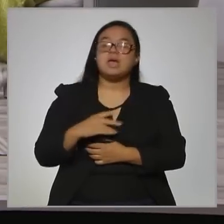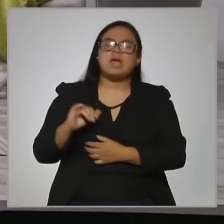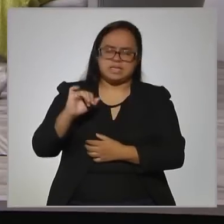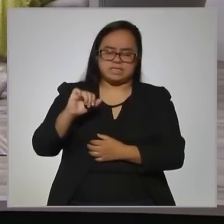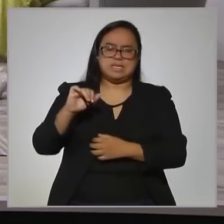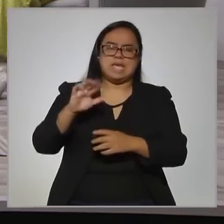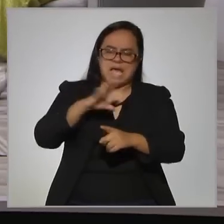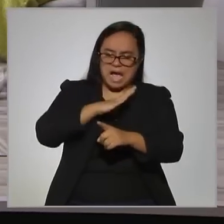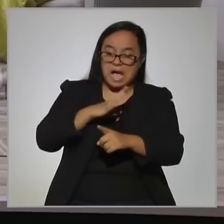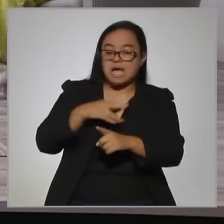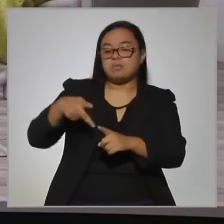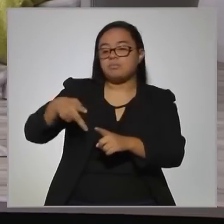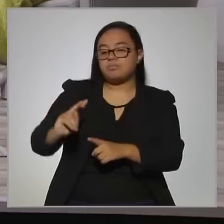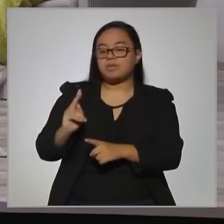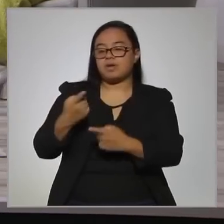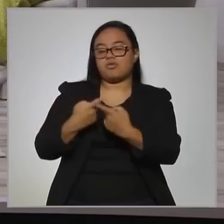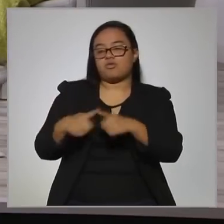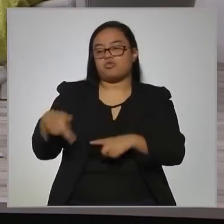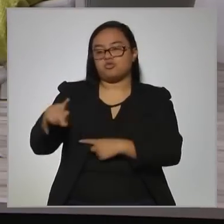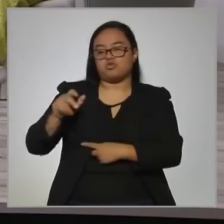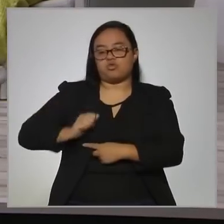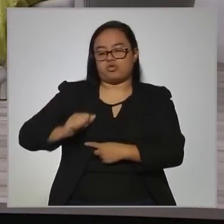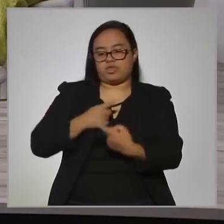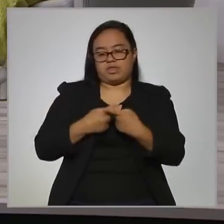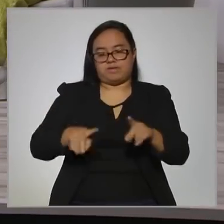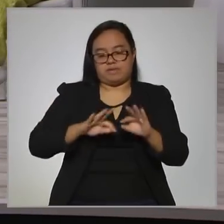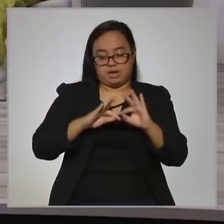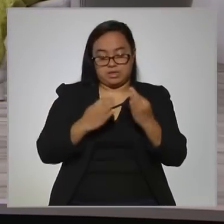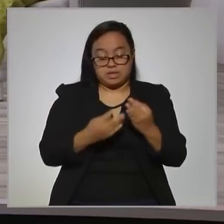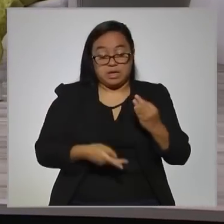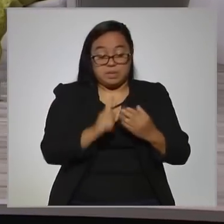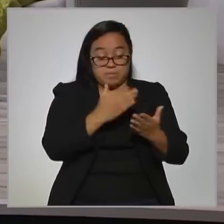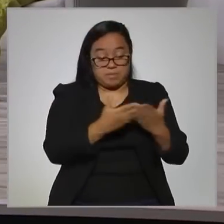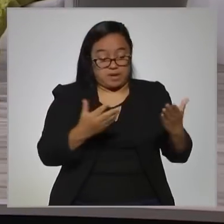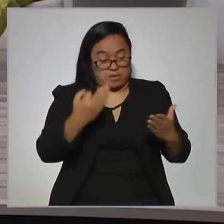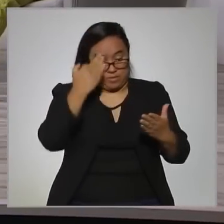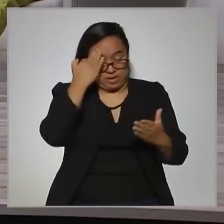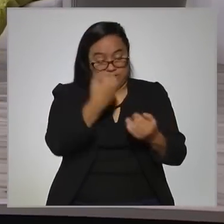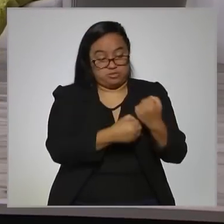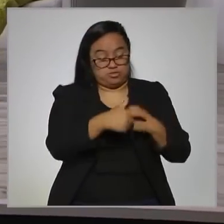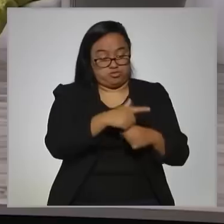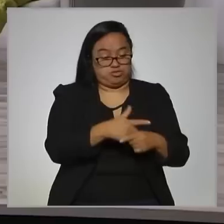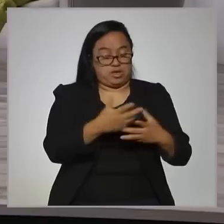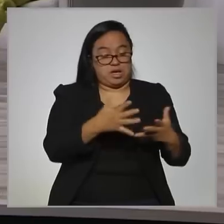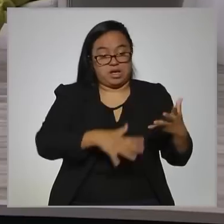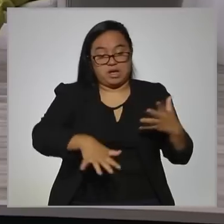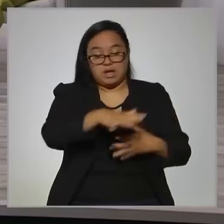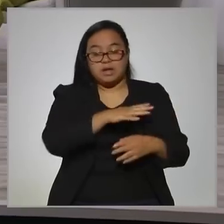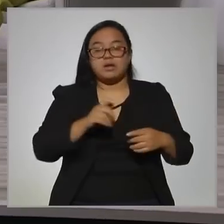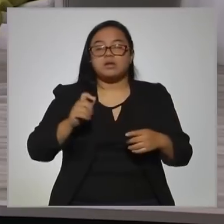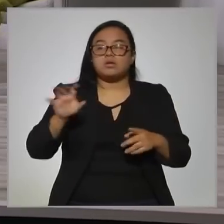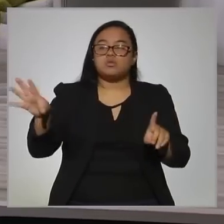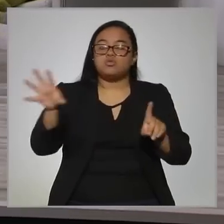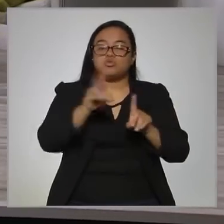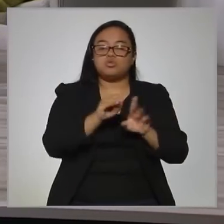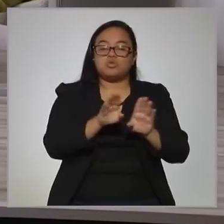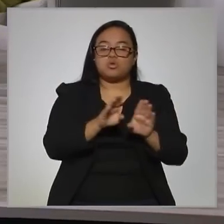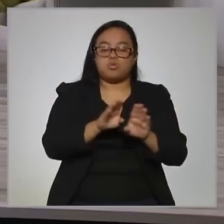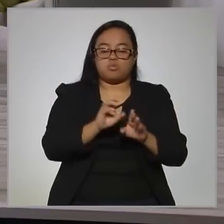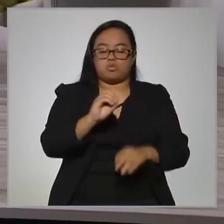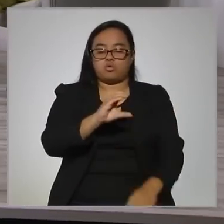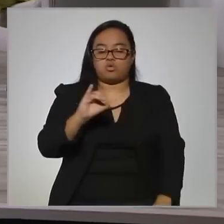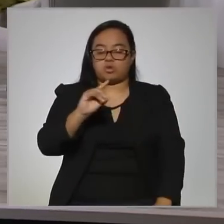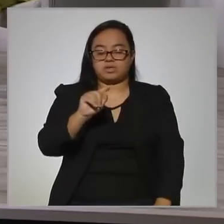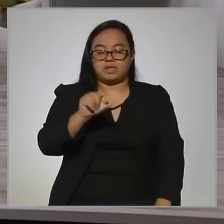se celebraba quizá en tiempos antiguos, pero en nuestra sociedad es reflejo de la sociedad occidental,